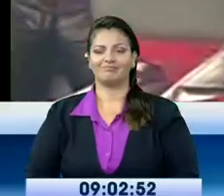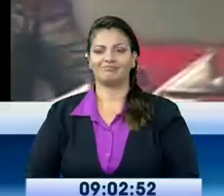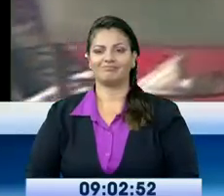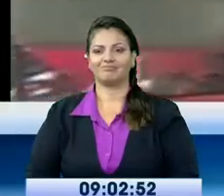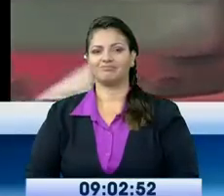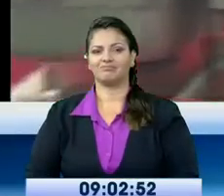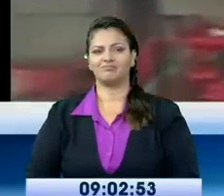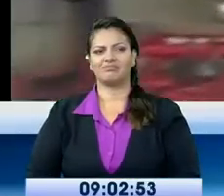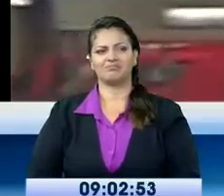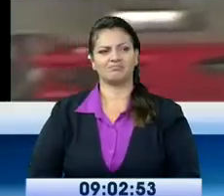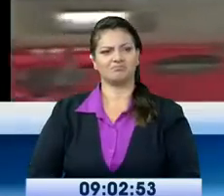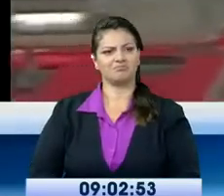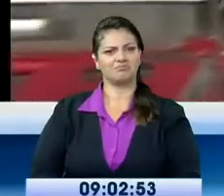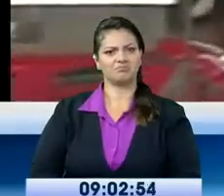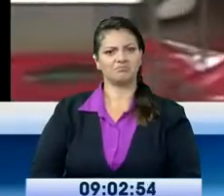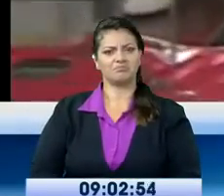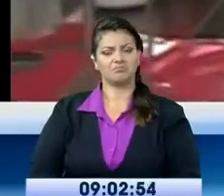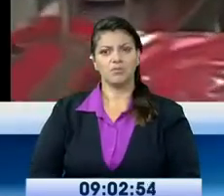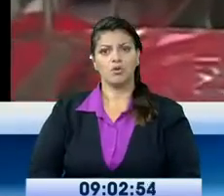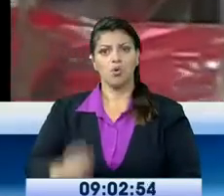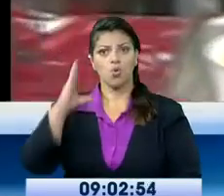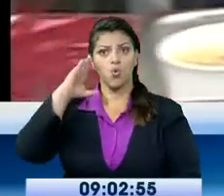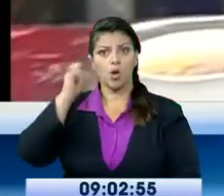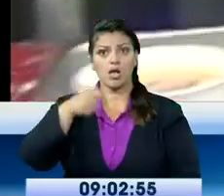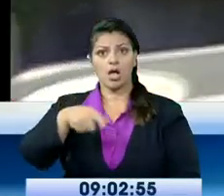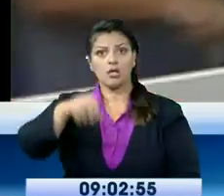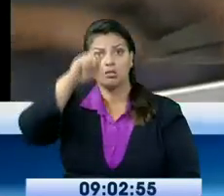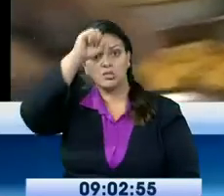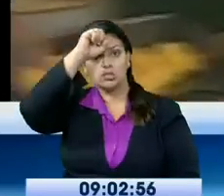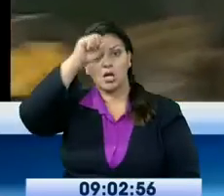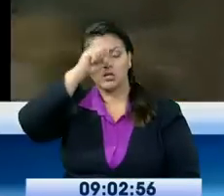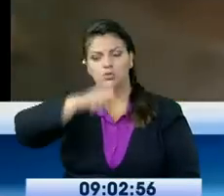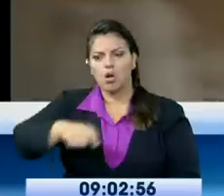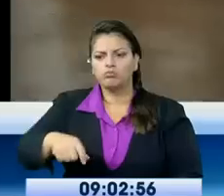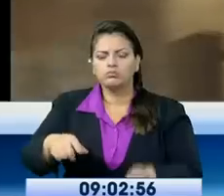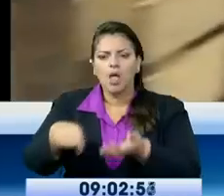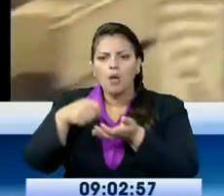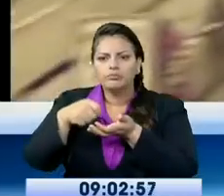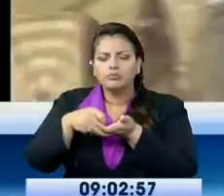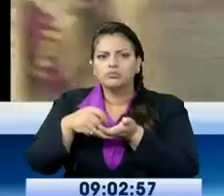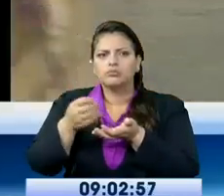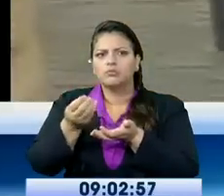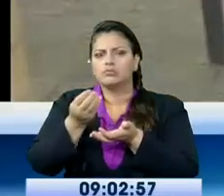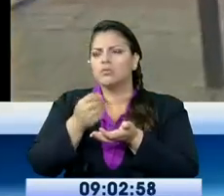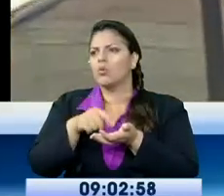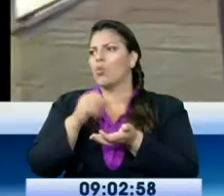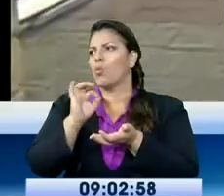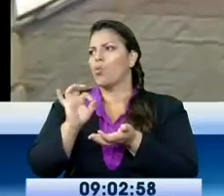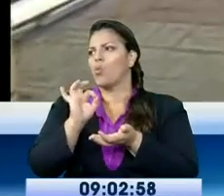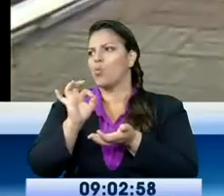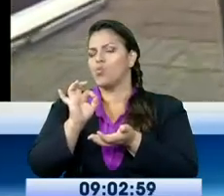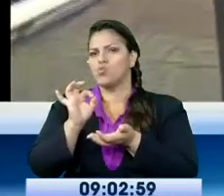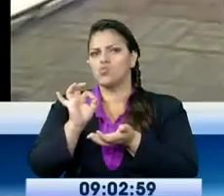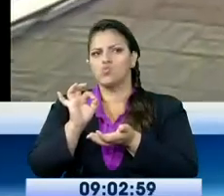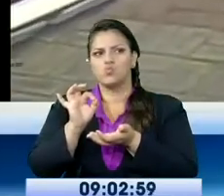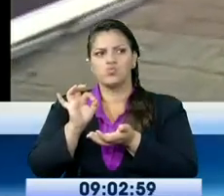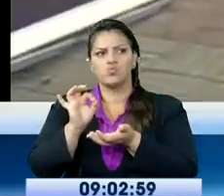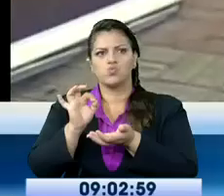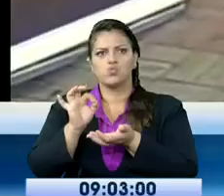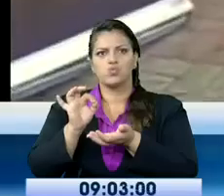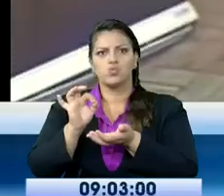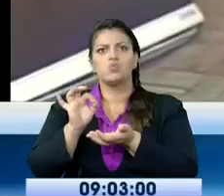Cuenca para poder comerlo, así que aquí hay solamente en ocasiones especiales. Así que